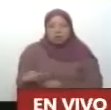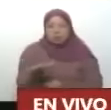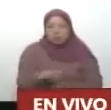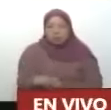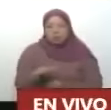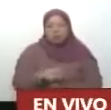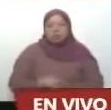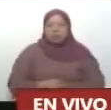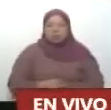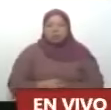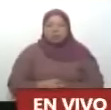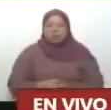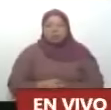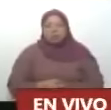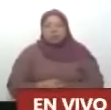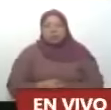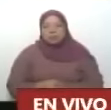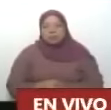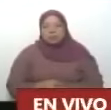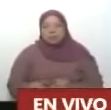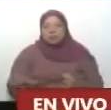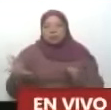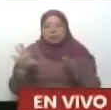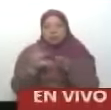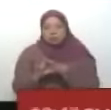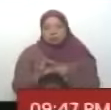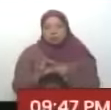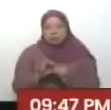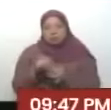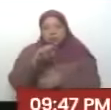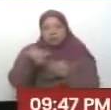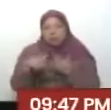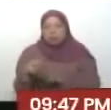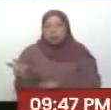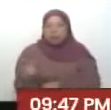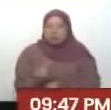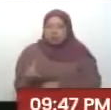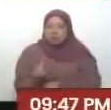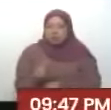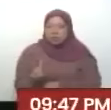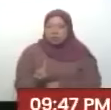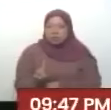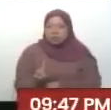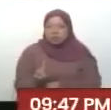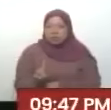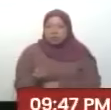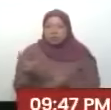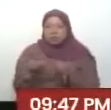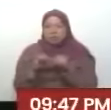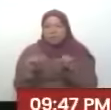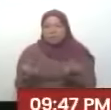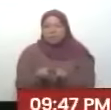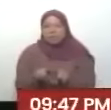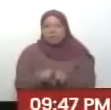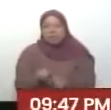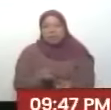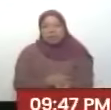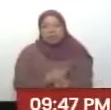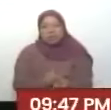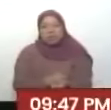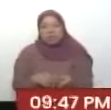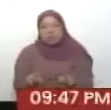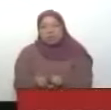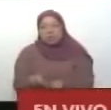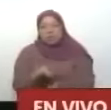vínculo. Usted logró unir a todos los venezolanos, a todas las venezolanas, en un mismo vínculo, en un